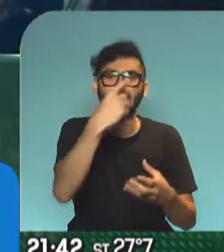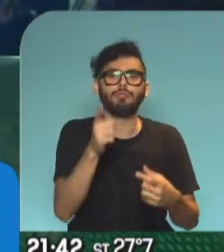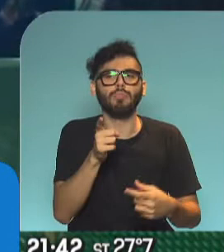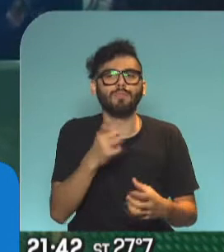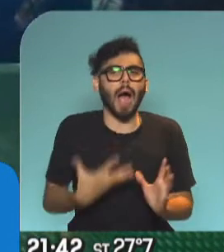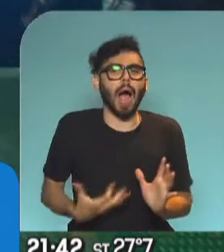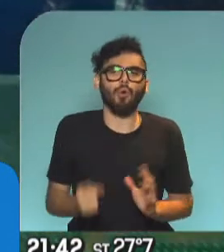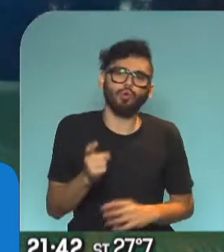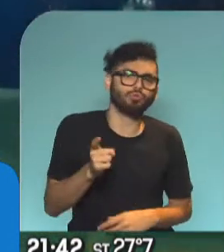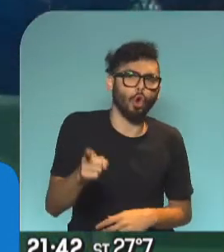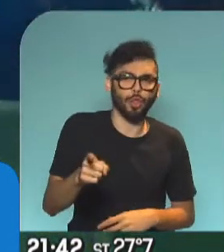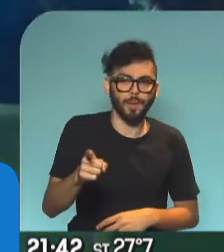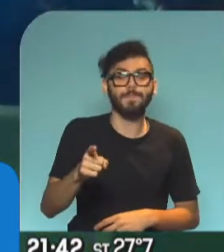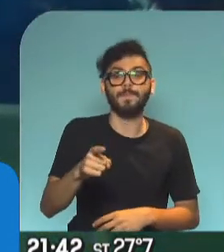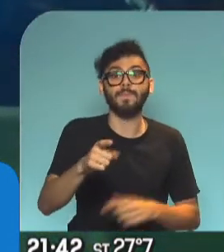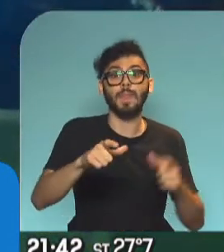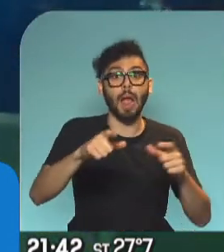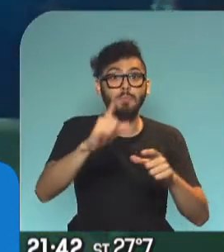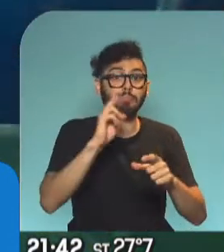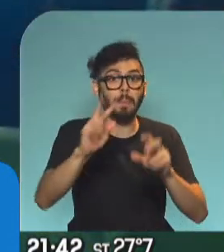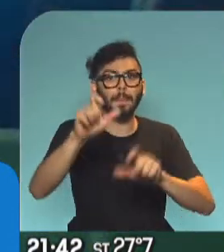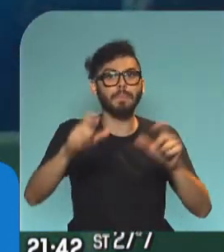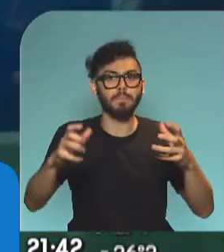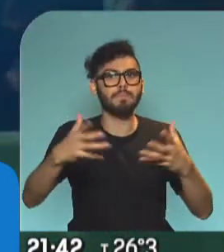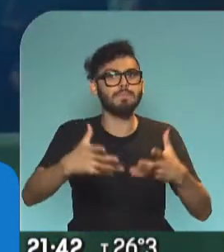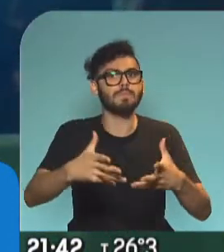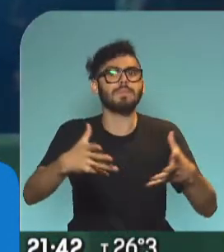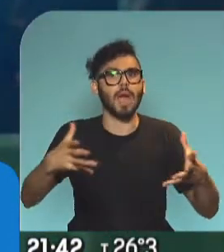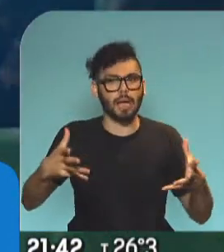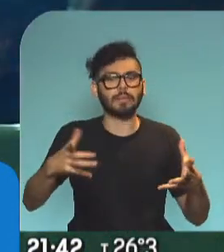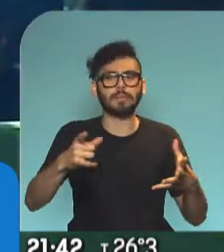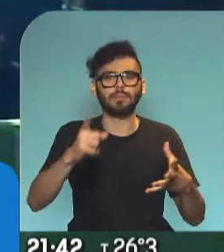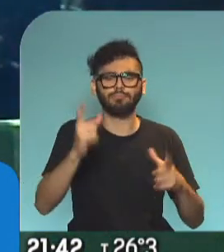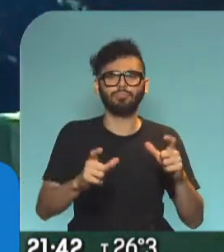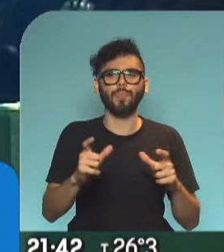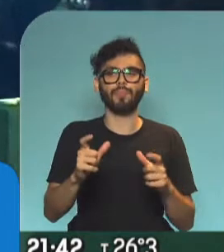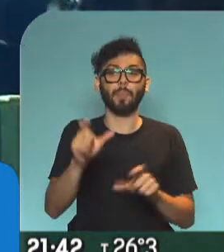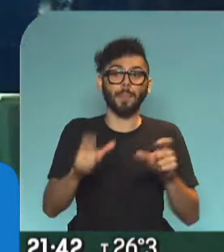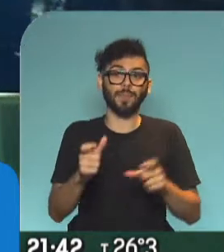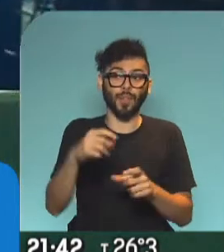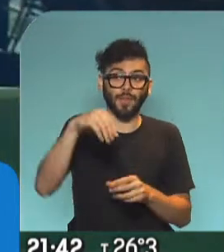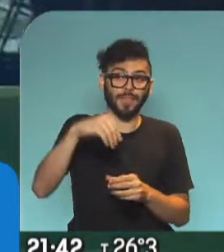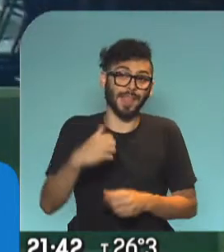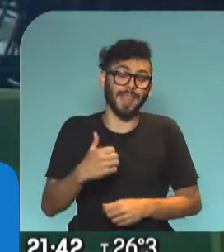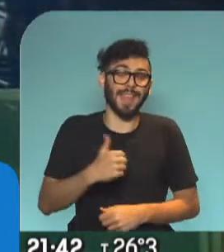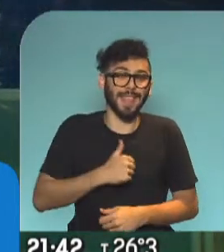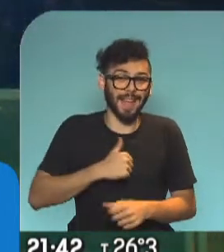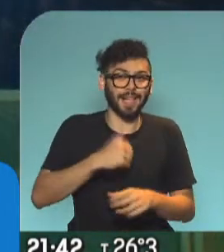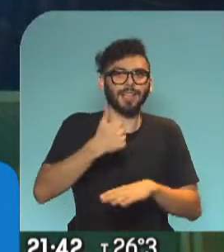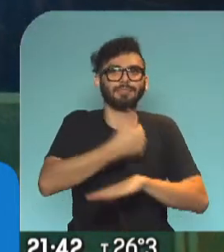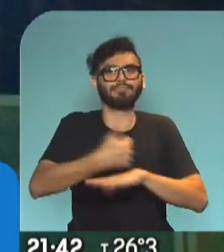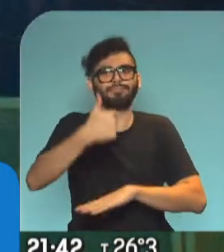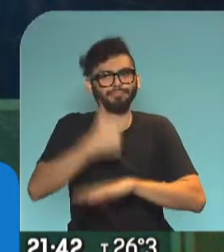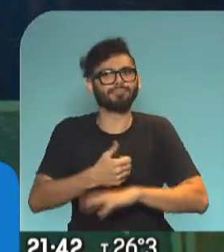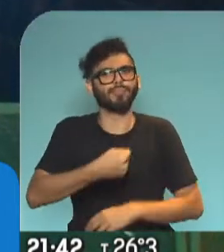ya hay bastantes personas que se acercaron, hay representantes eclesiásticos que están sobre el escenario, va a